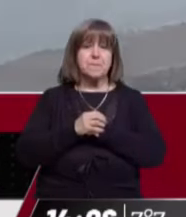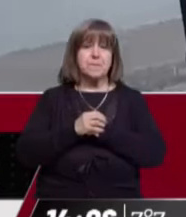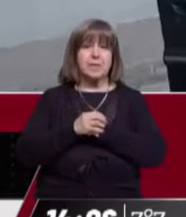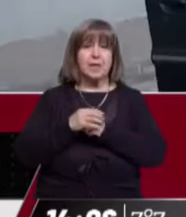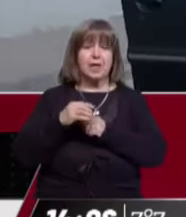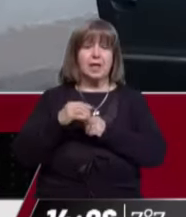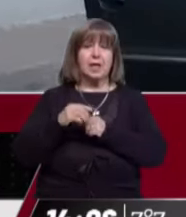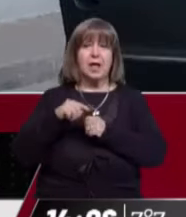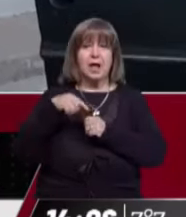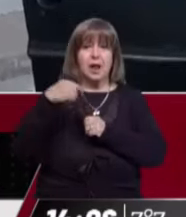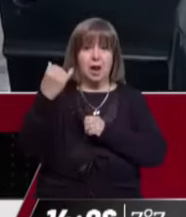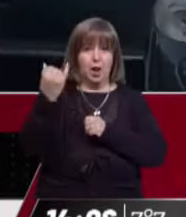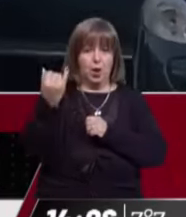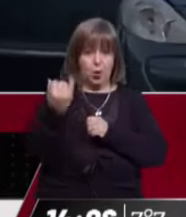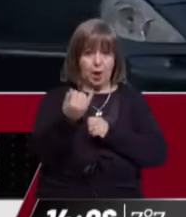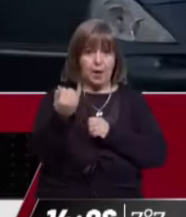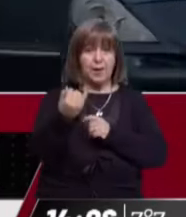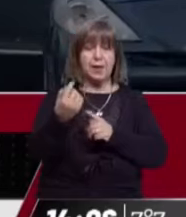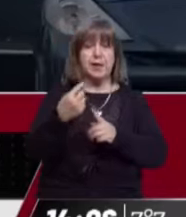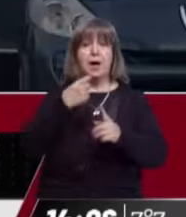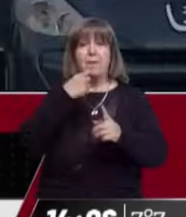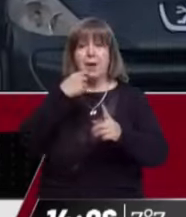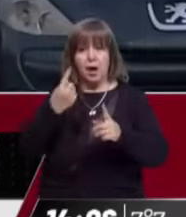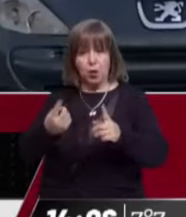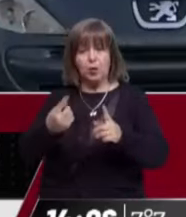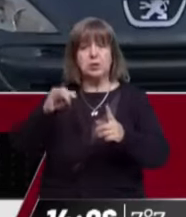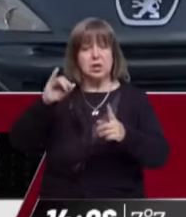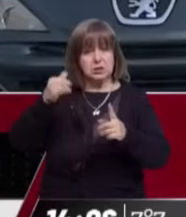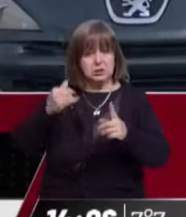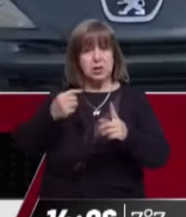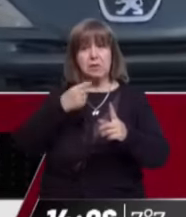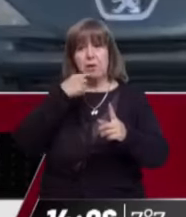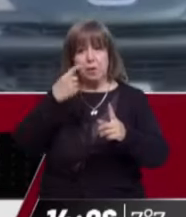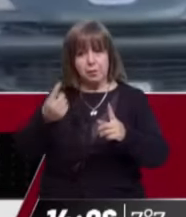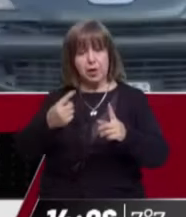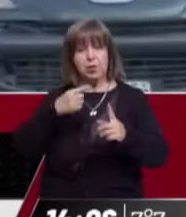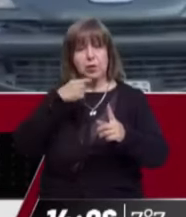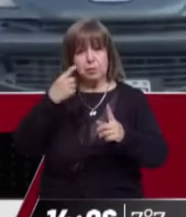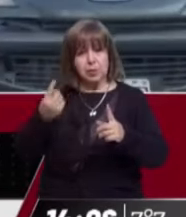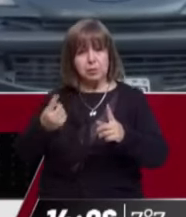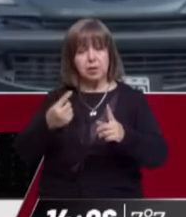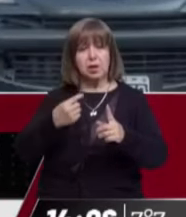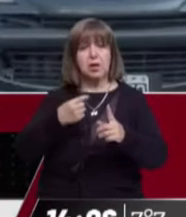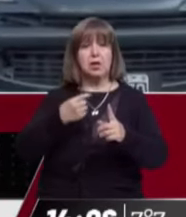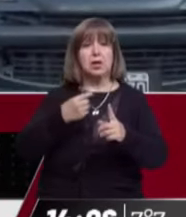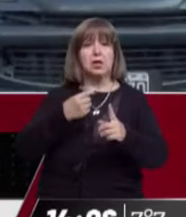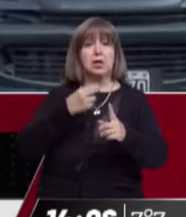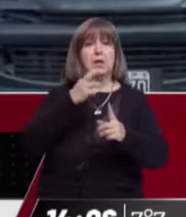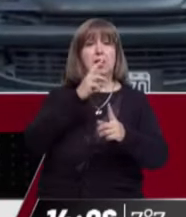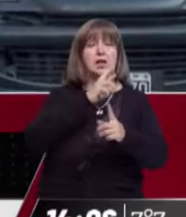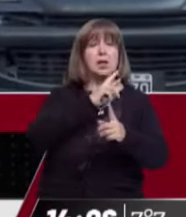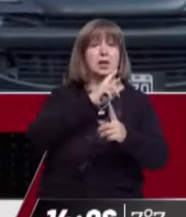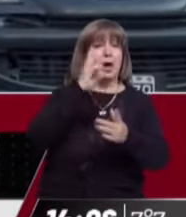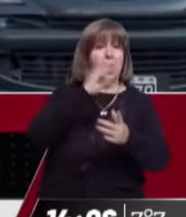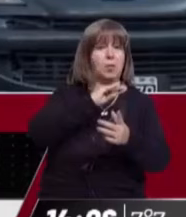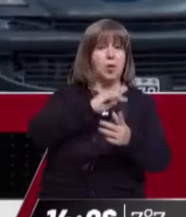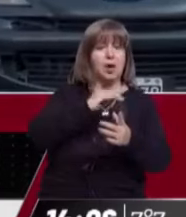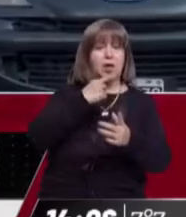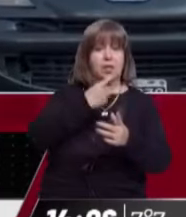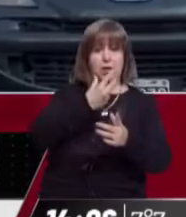Nuestros defendidos van a responder todas las preguntas que le hagan. La doctora Romano dijo que no. Bueno, el abogado soy